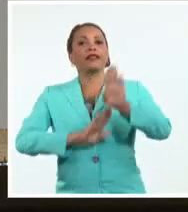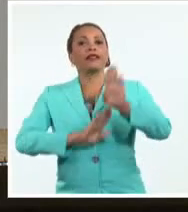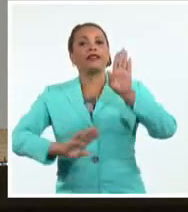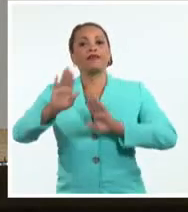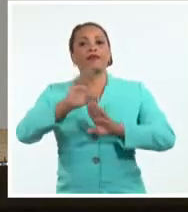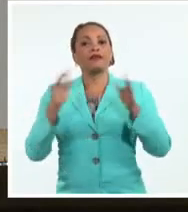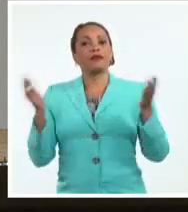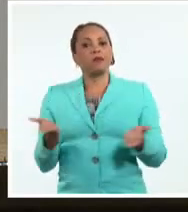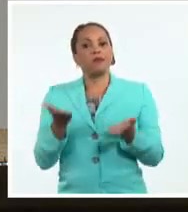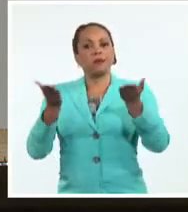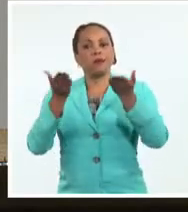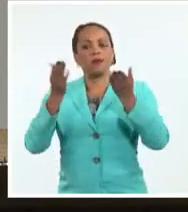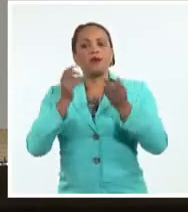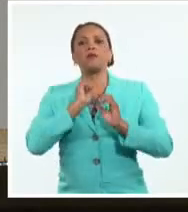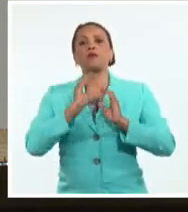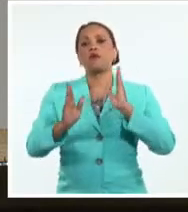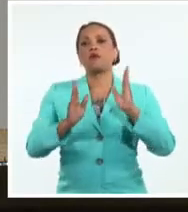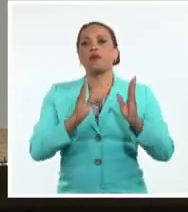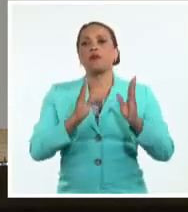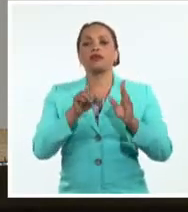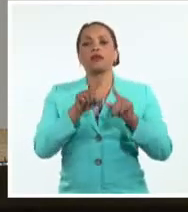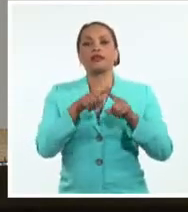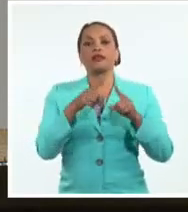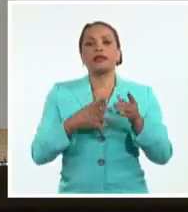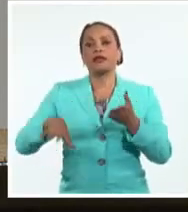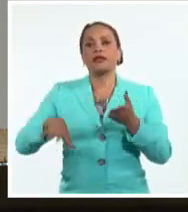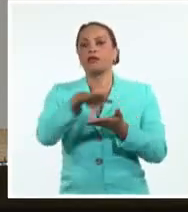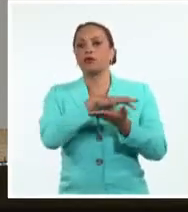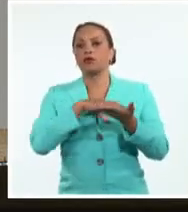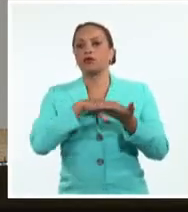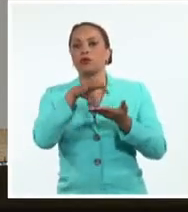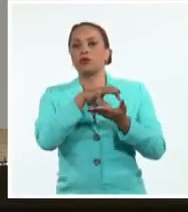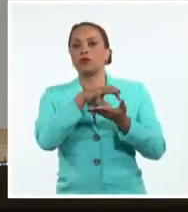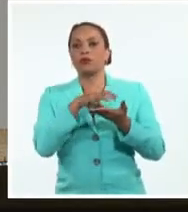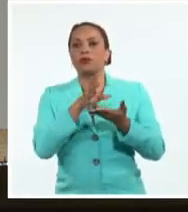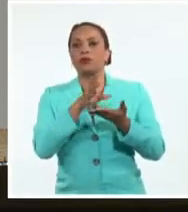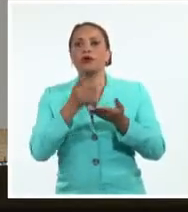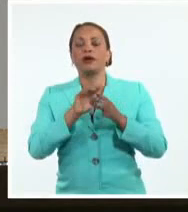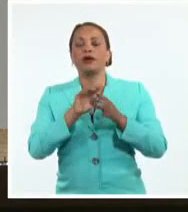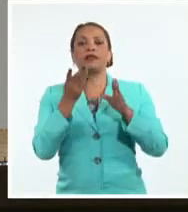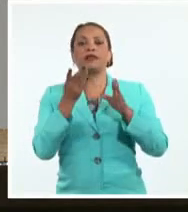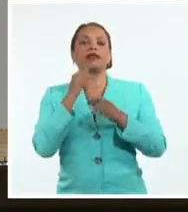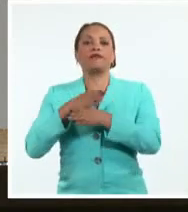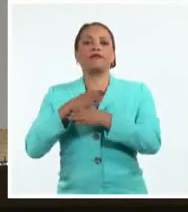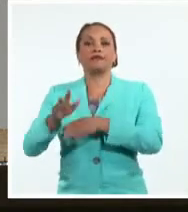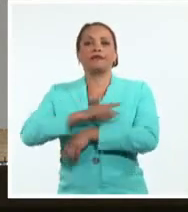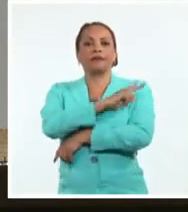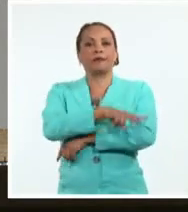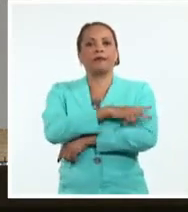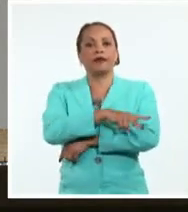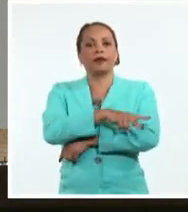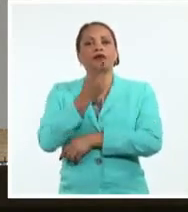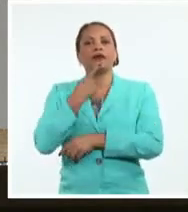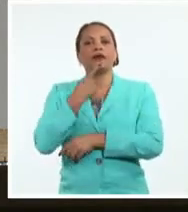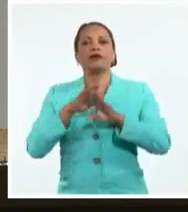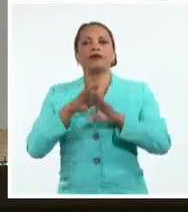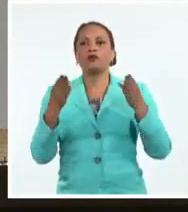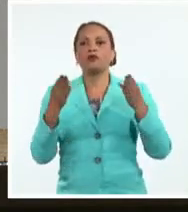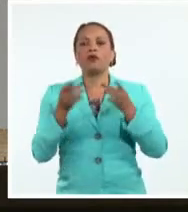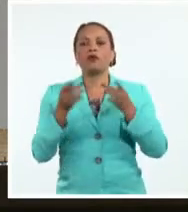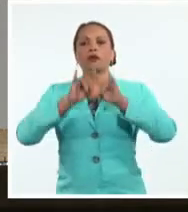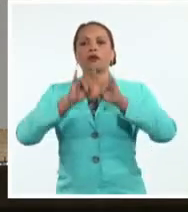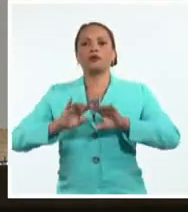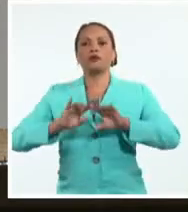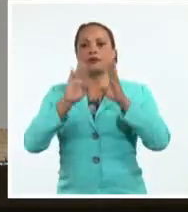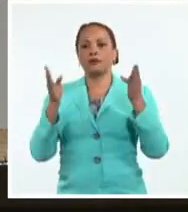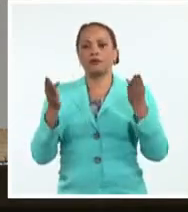promover por parte de este amplio y representativo universo de naciones, el acceso universal a